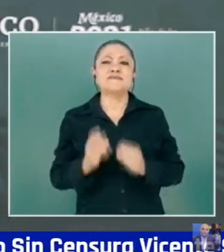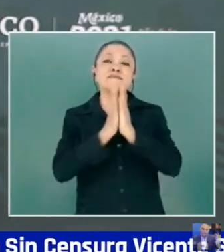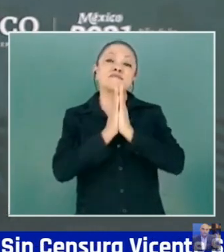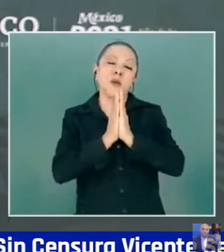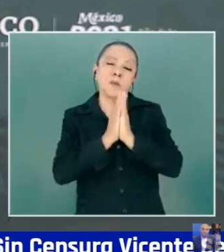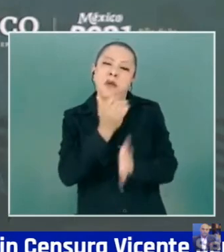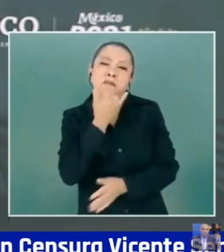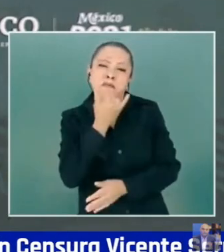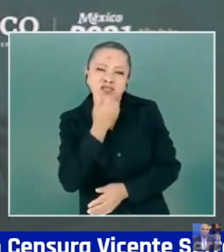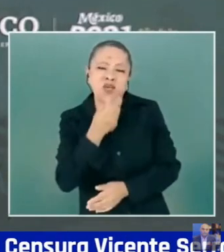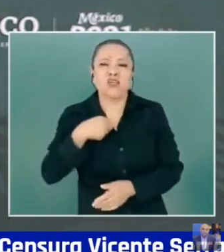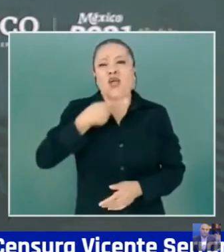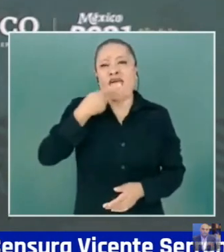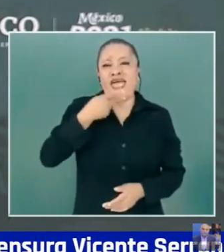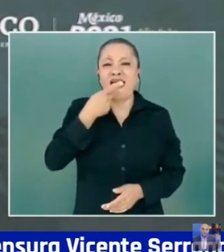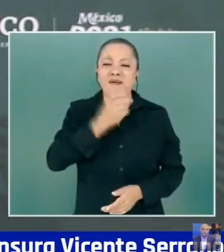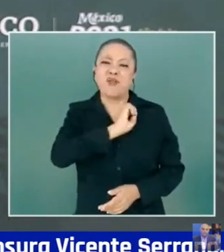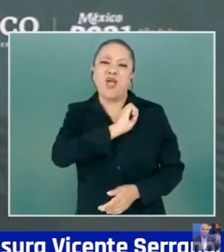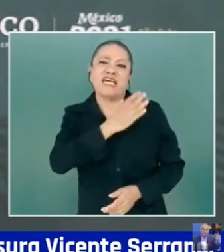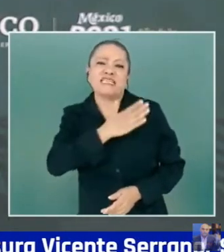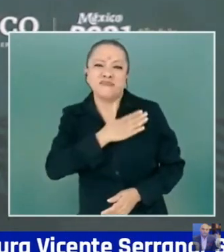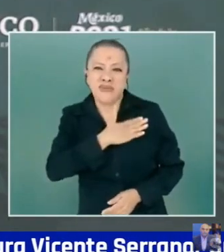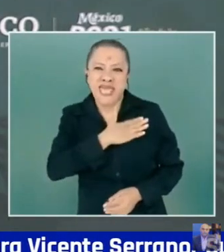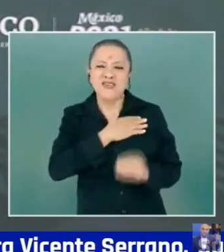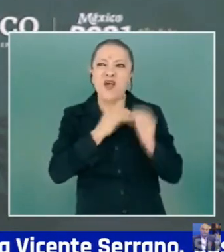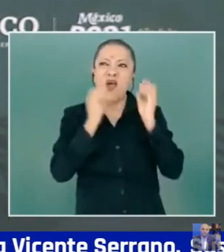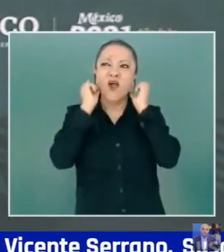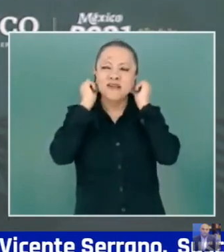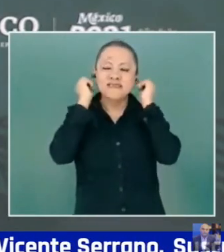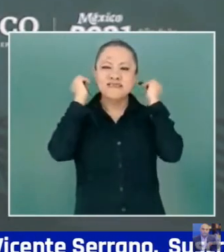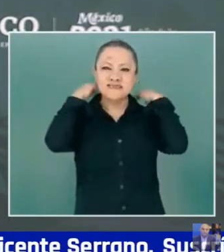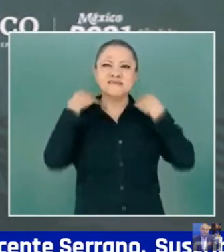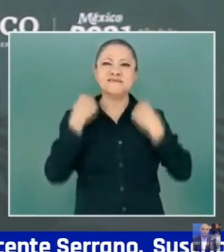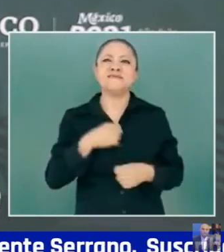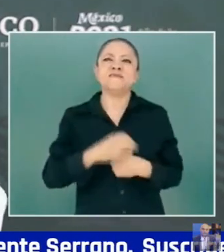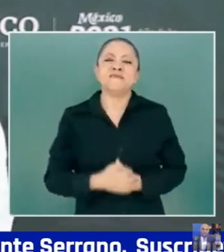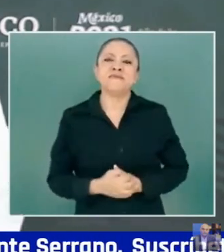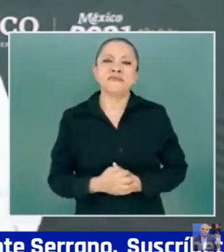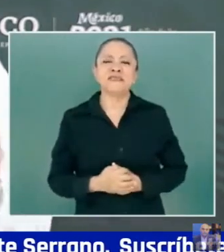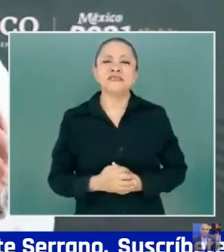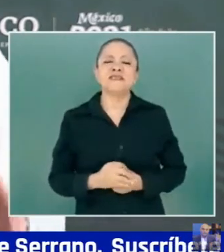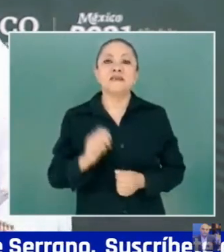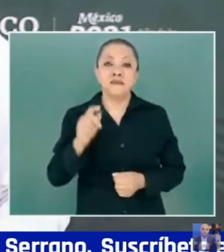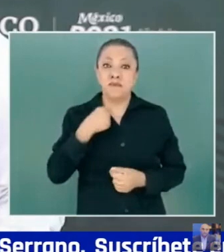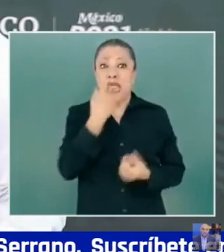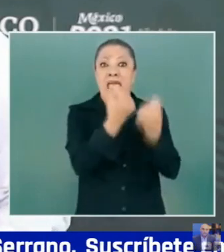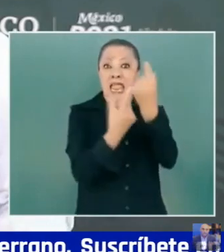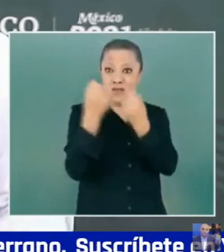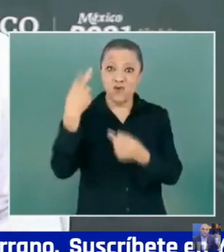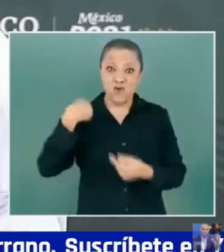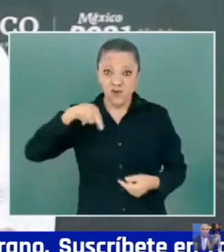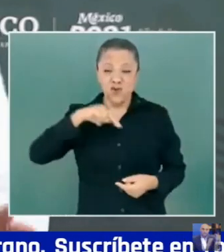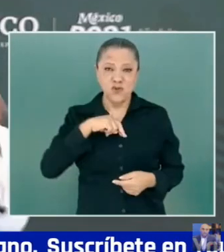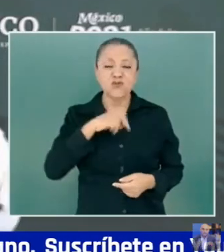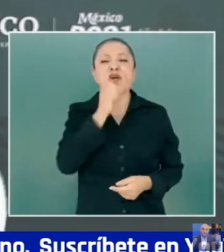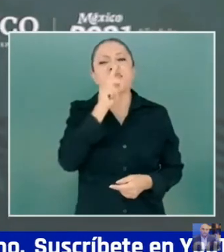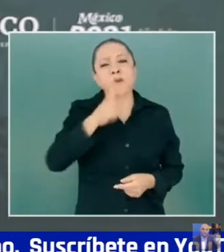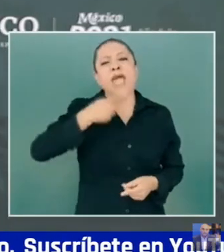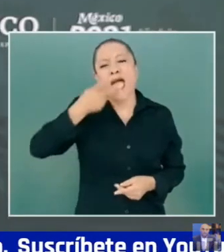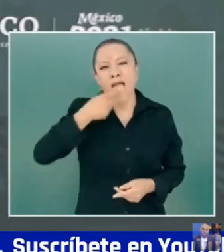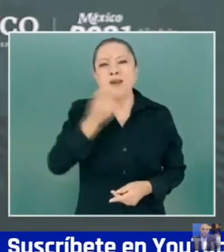Como les expliqué, en Belice el lenguaje oficial es inglés, pero unos de nosotros hablamos también el español,